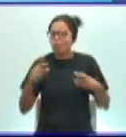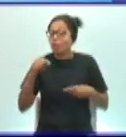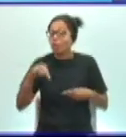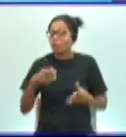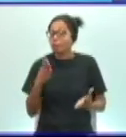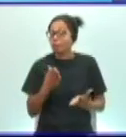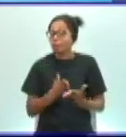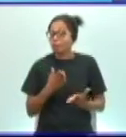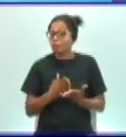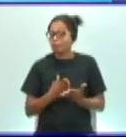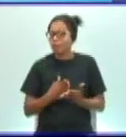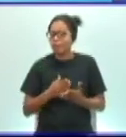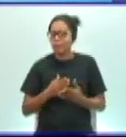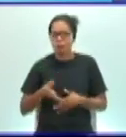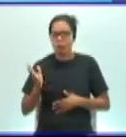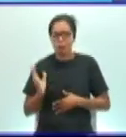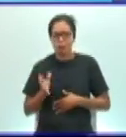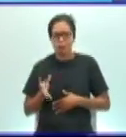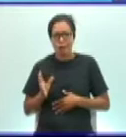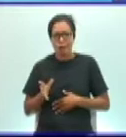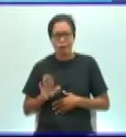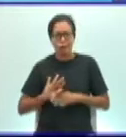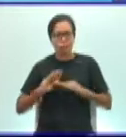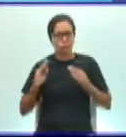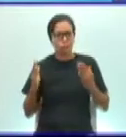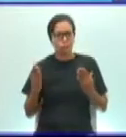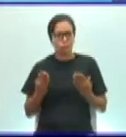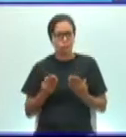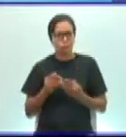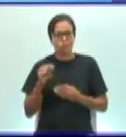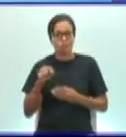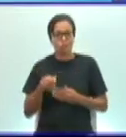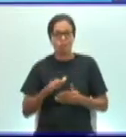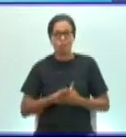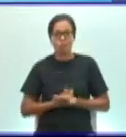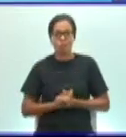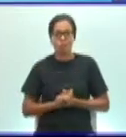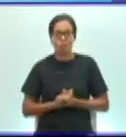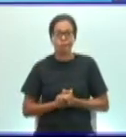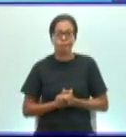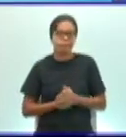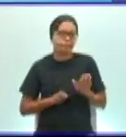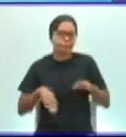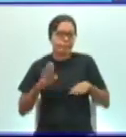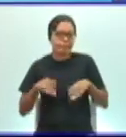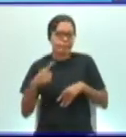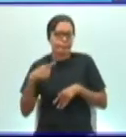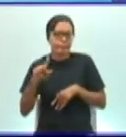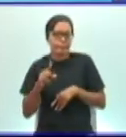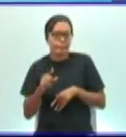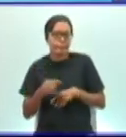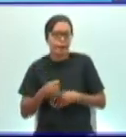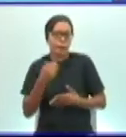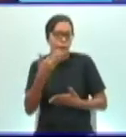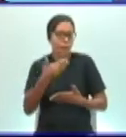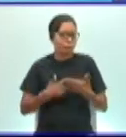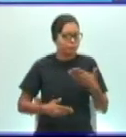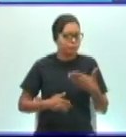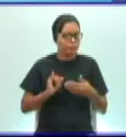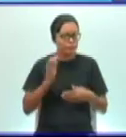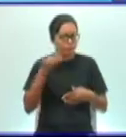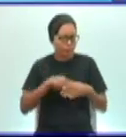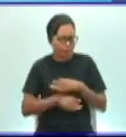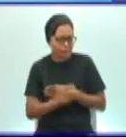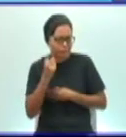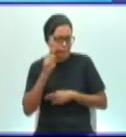poco sistematizar todo esto, porque a veces vamos a un examen de ingreso y encontramos una pregunta donde hay que caracterizar, y entonces tenemos